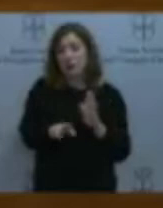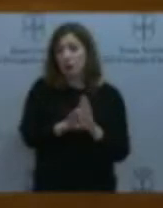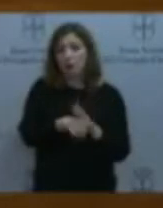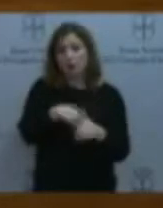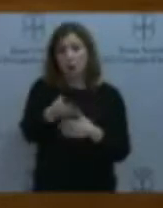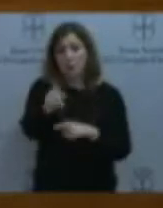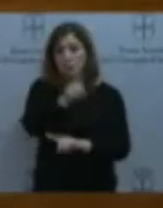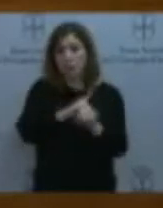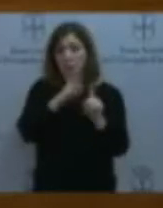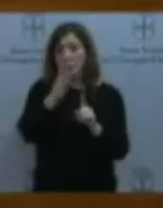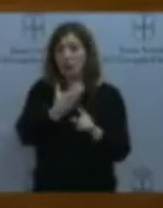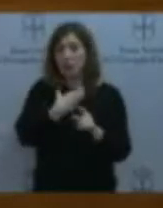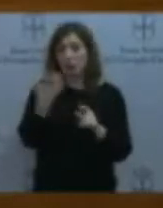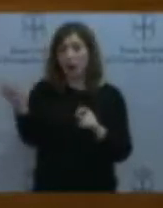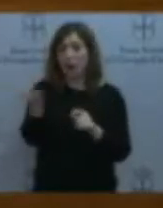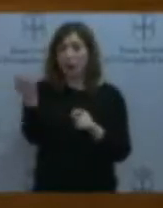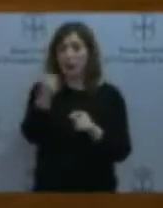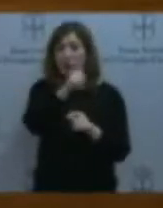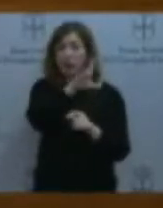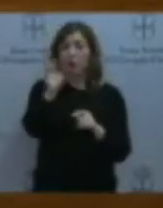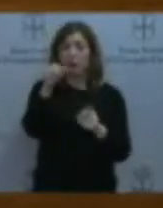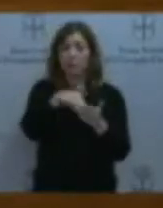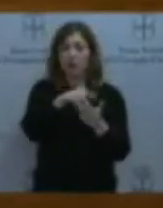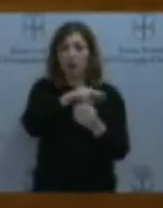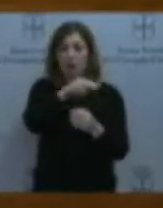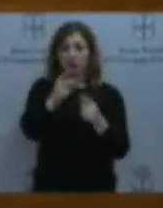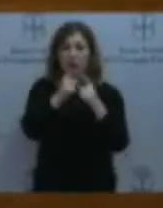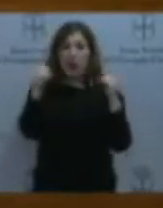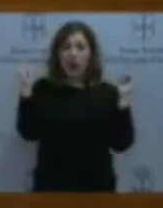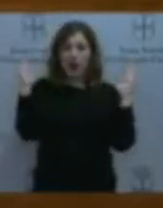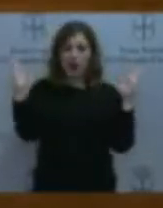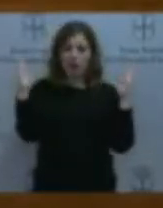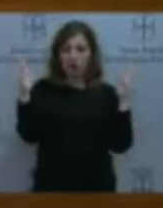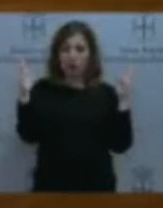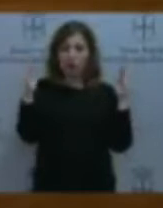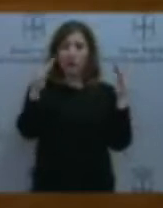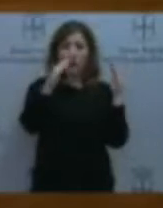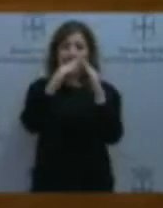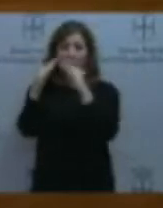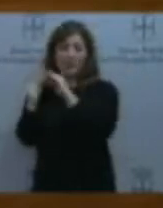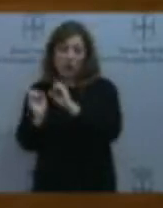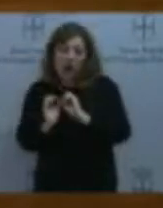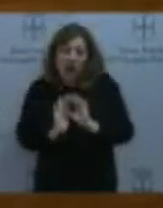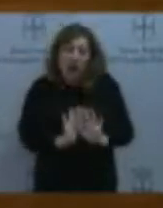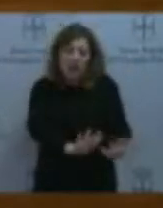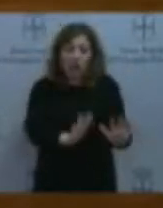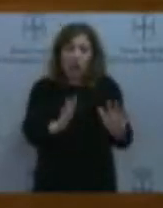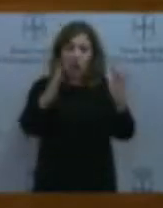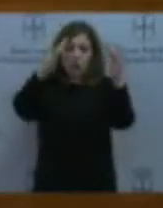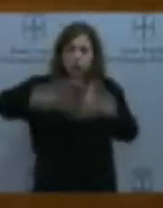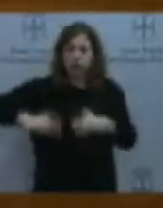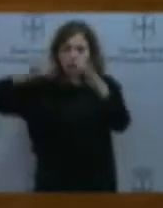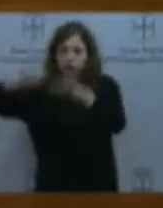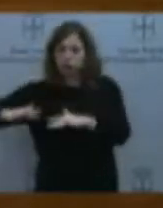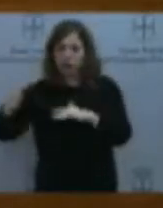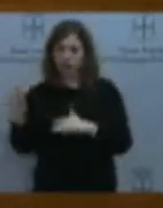que gastarse 150.000 euros al año tirando las casas abandonadas que tienen en